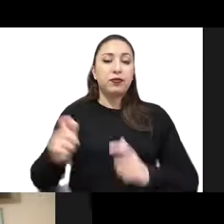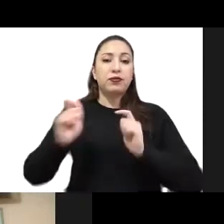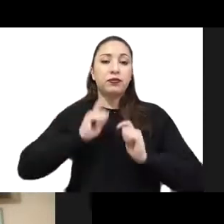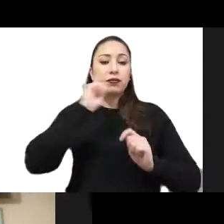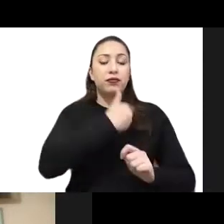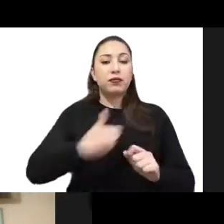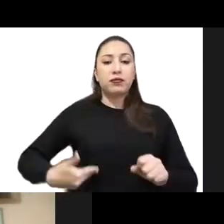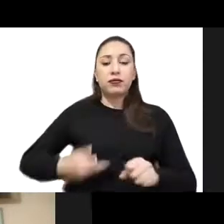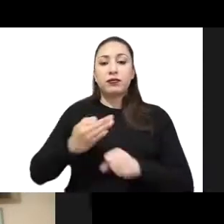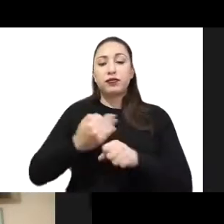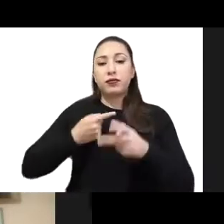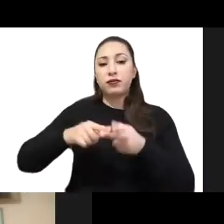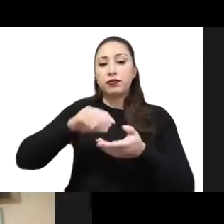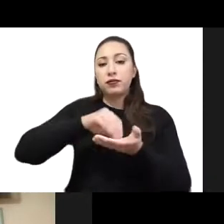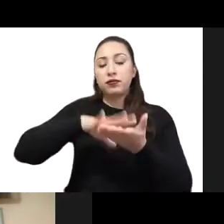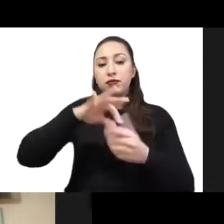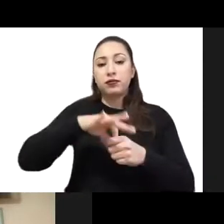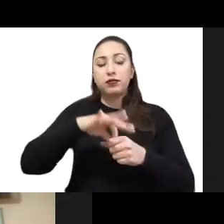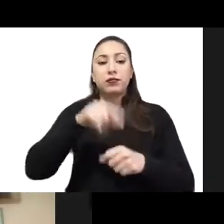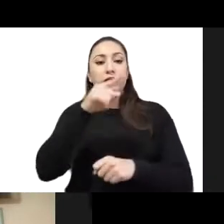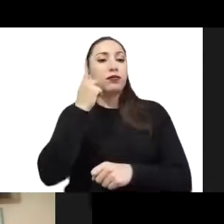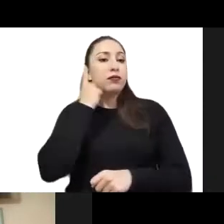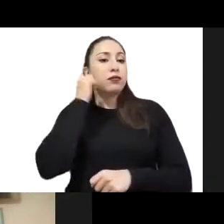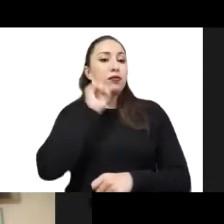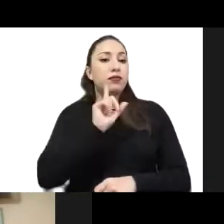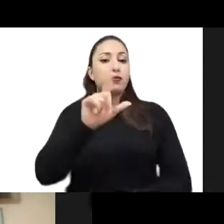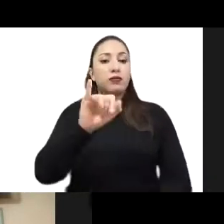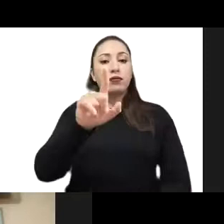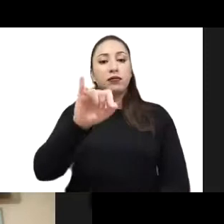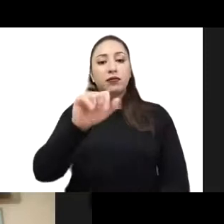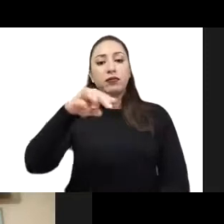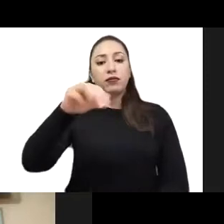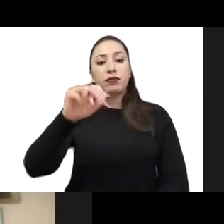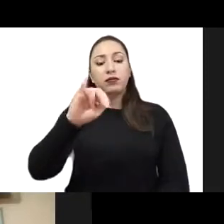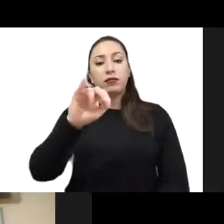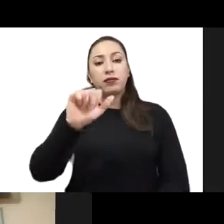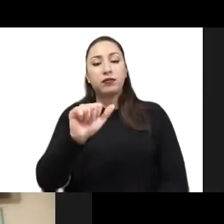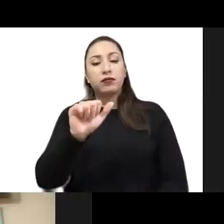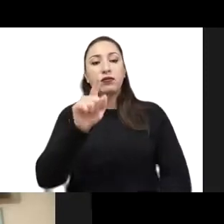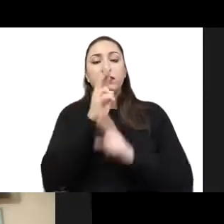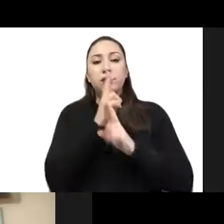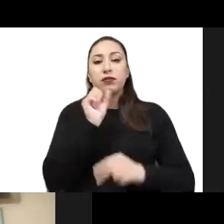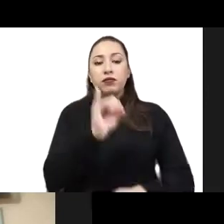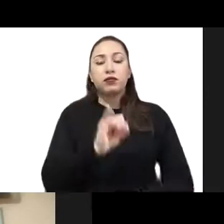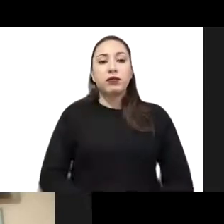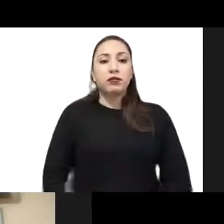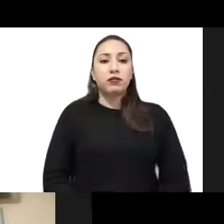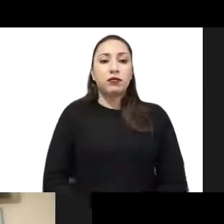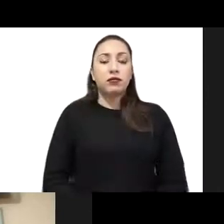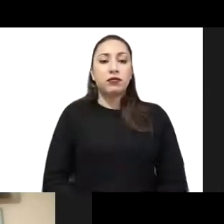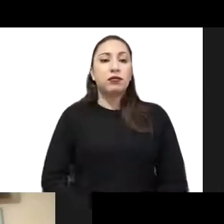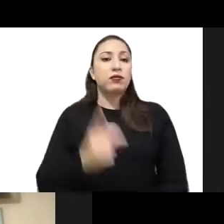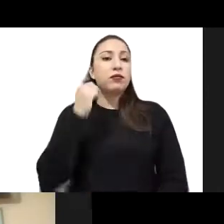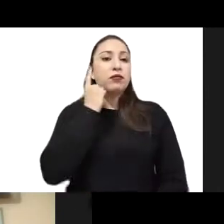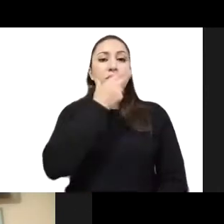se procede a recoger la votación nominal. Diputada Lilia María Sarmiento Gómez. Lilia María Sarmiento Gómez, a favor. Gracias. Diputada Elsa